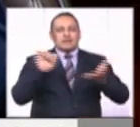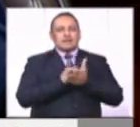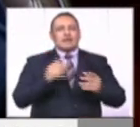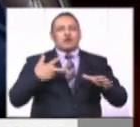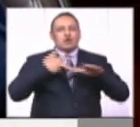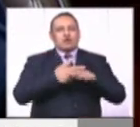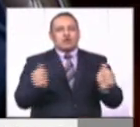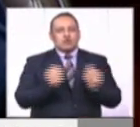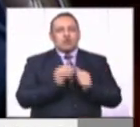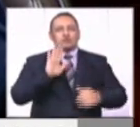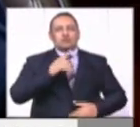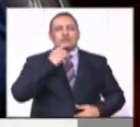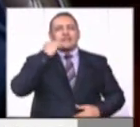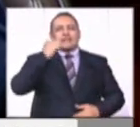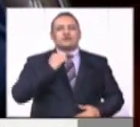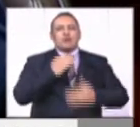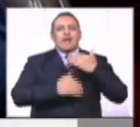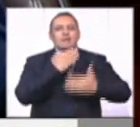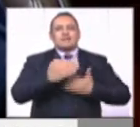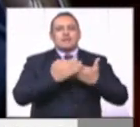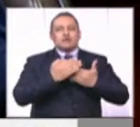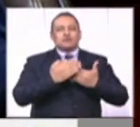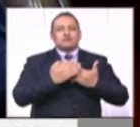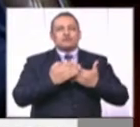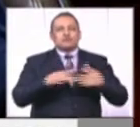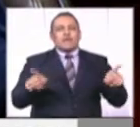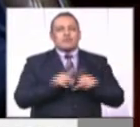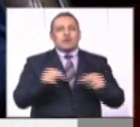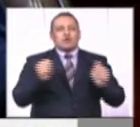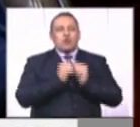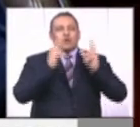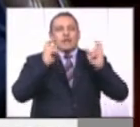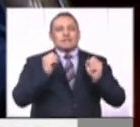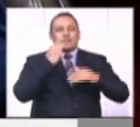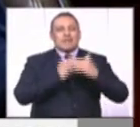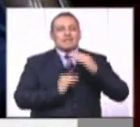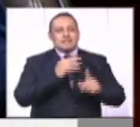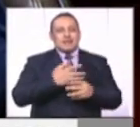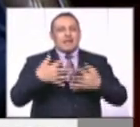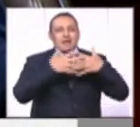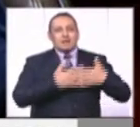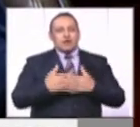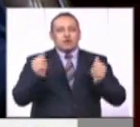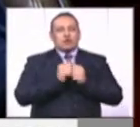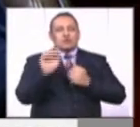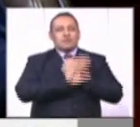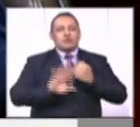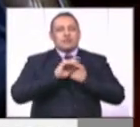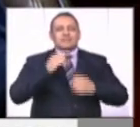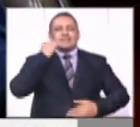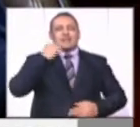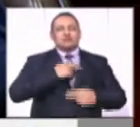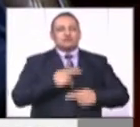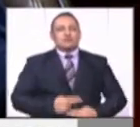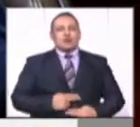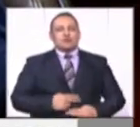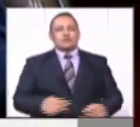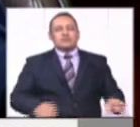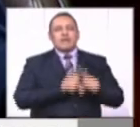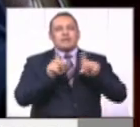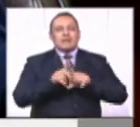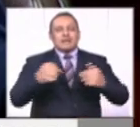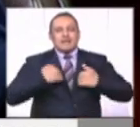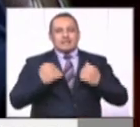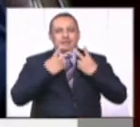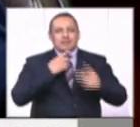restringen dicho derecho desarrollados por el sistema interamericano de protección de Derechos Humanos al al